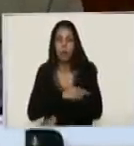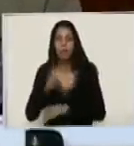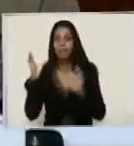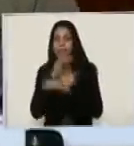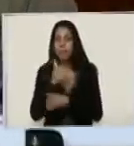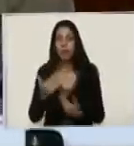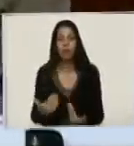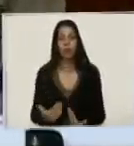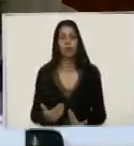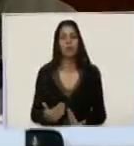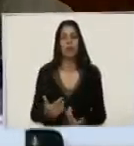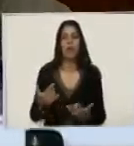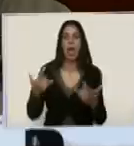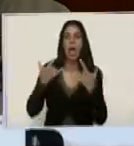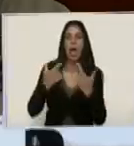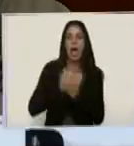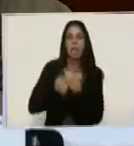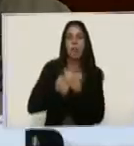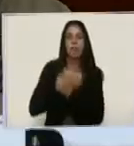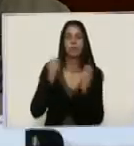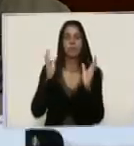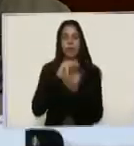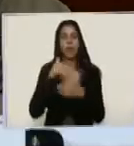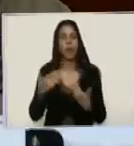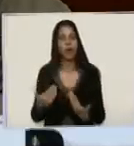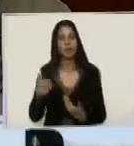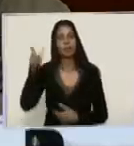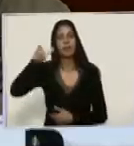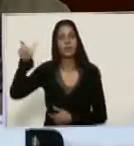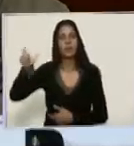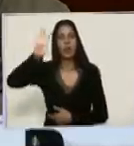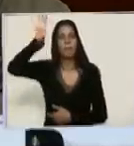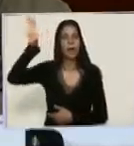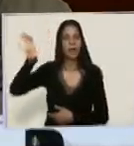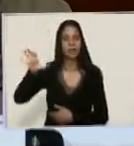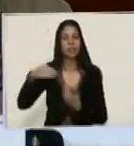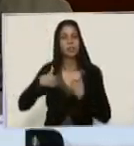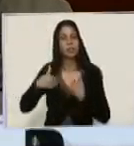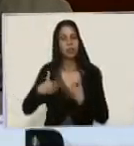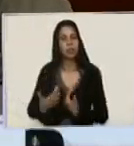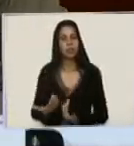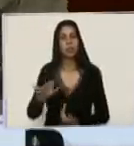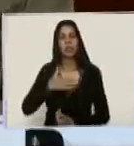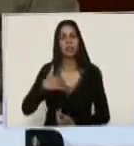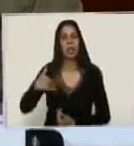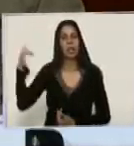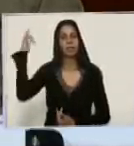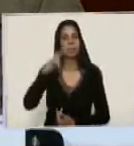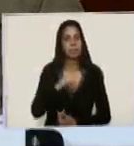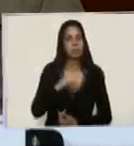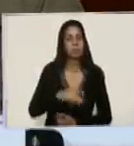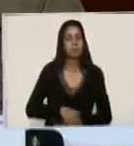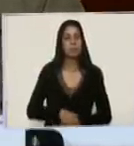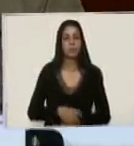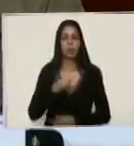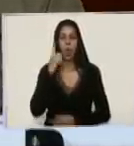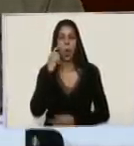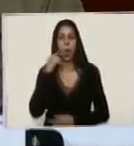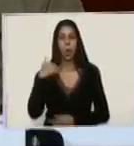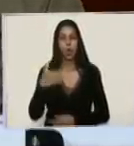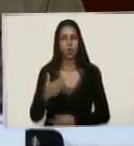ni siquiera cariño, ni respeto. Aquí nosotros no estamos acostumbrados a tratar mal a la